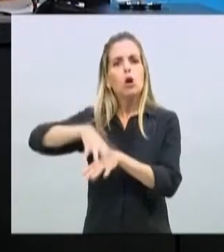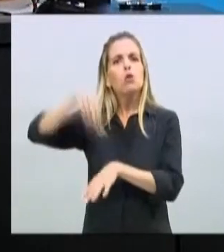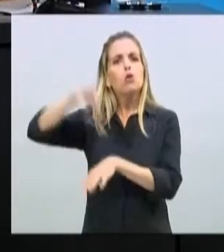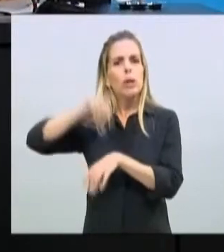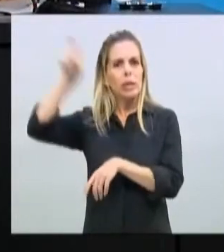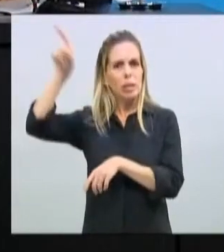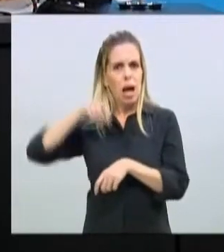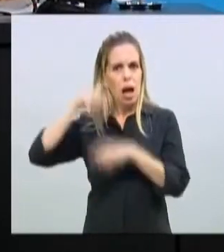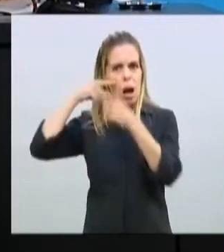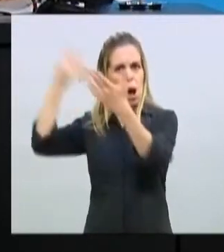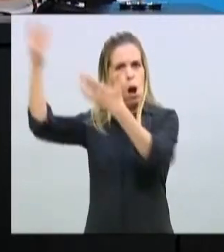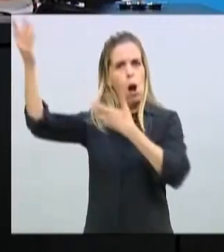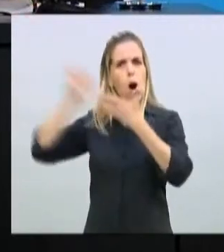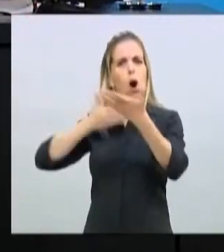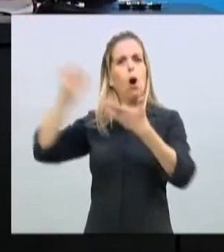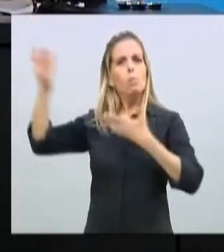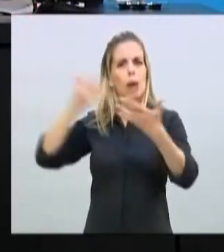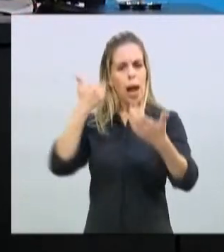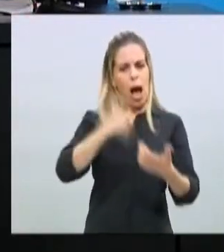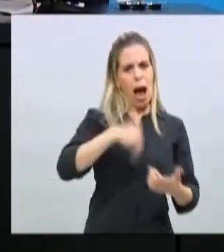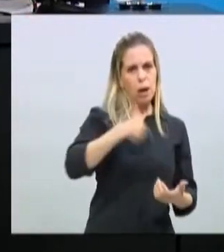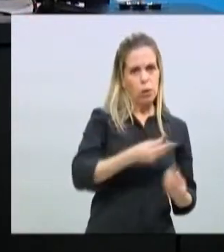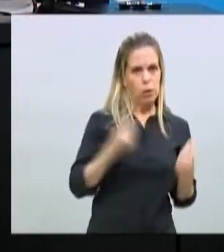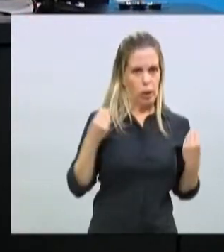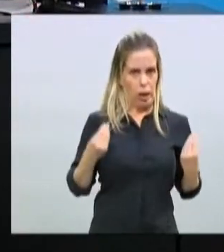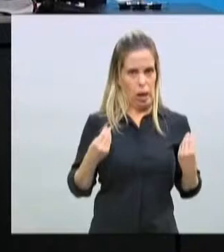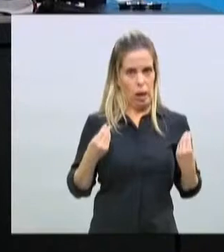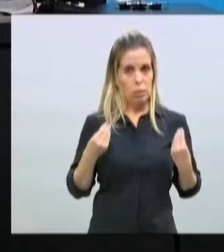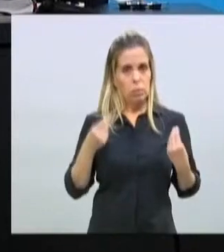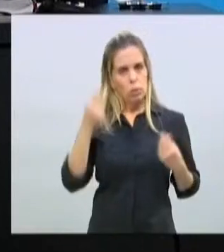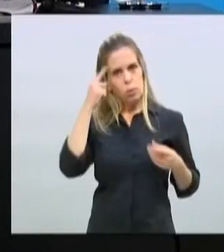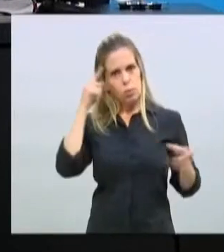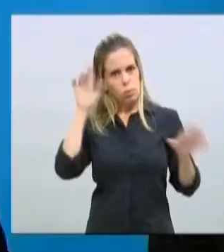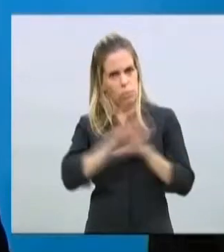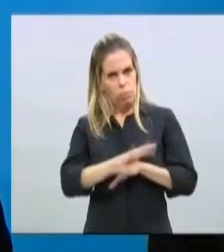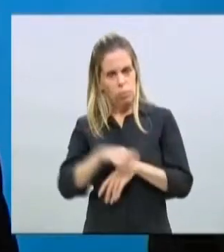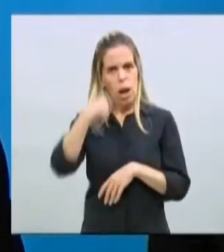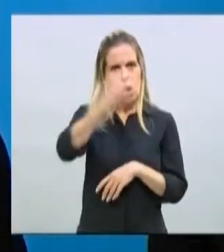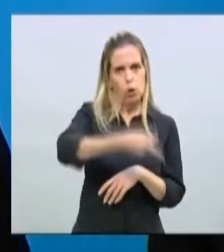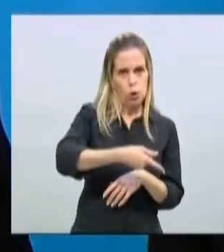lo contrario. Ese país es Noruega.